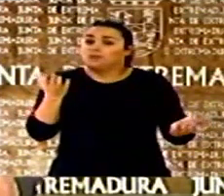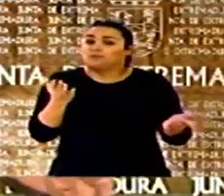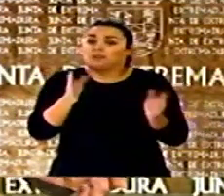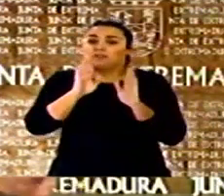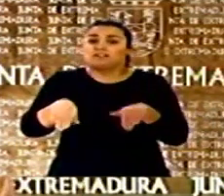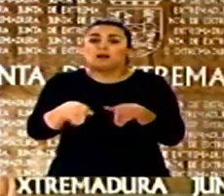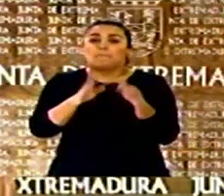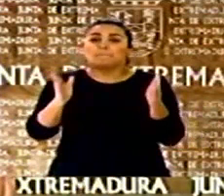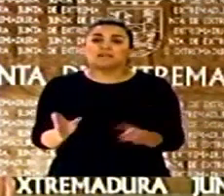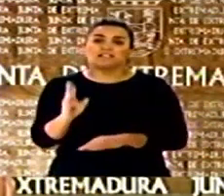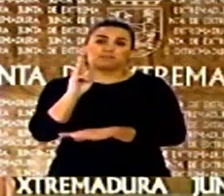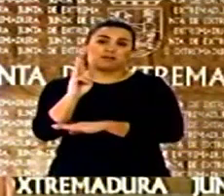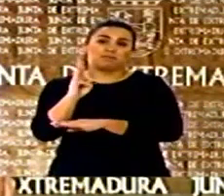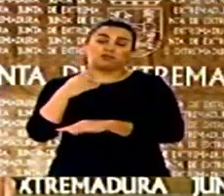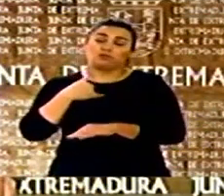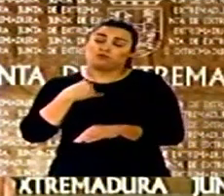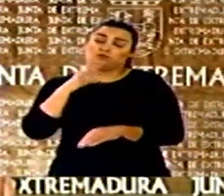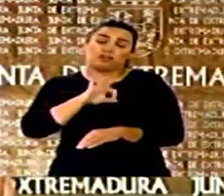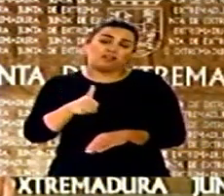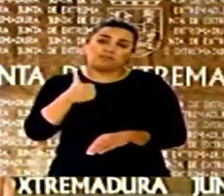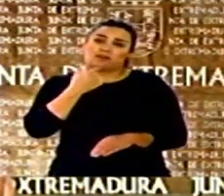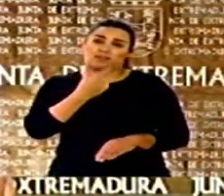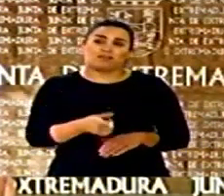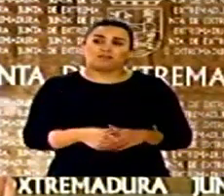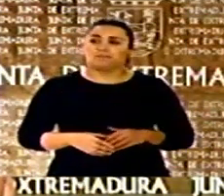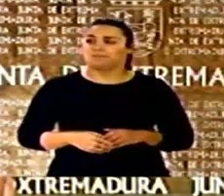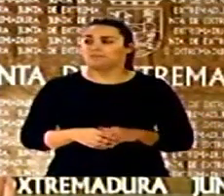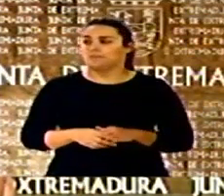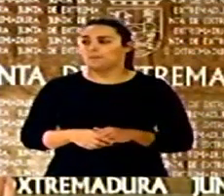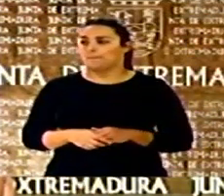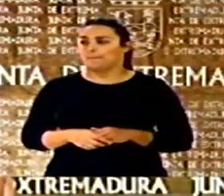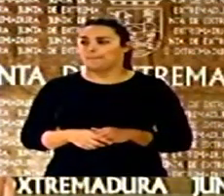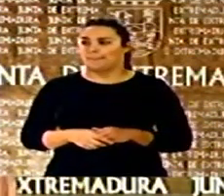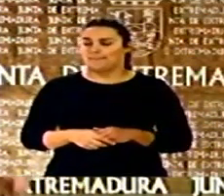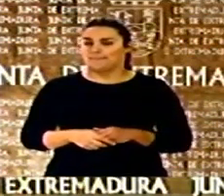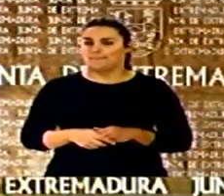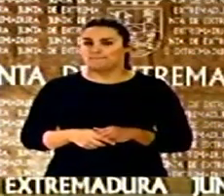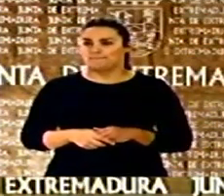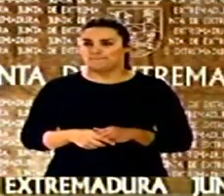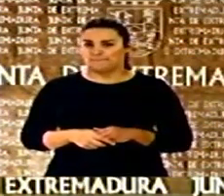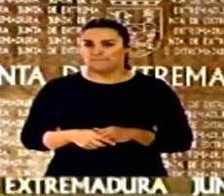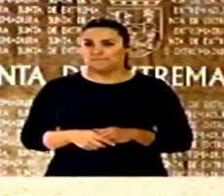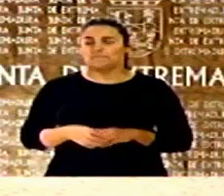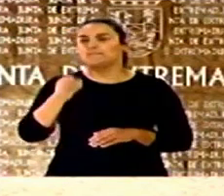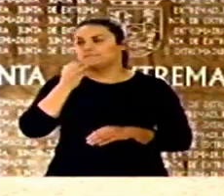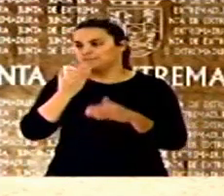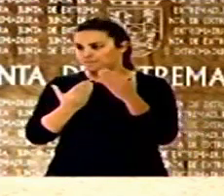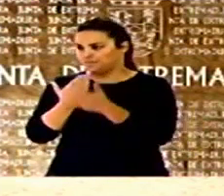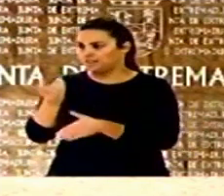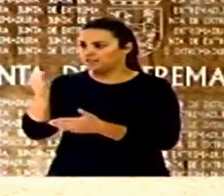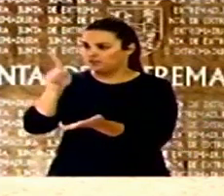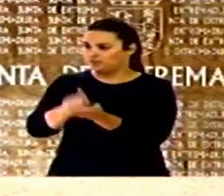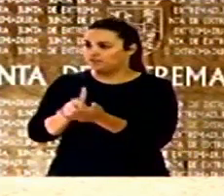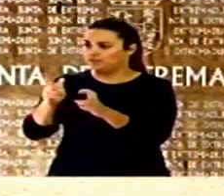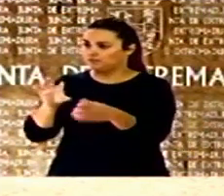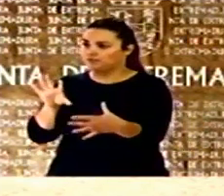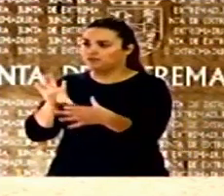somos los demás. Creo que se equivocan claramente en la estrategia, ¿no? Y respecto a Andalucía, ahí sí que no tengo nada que